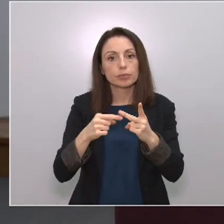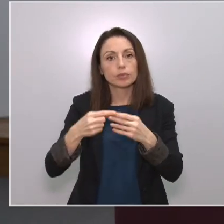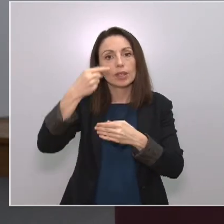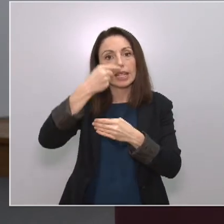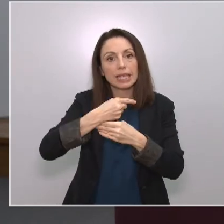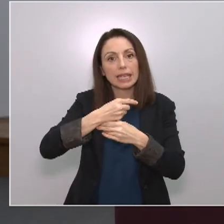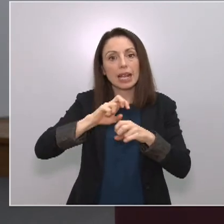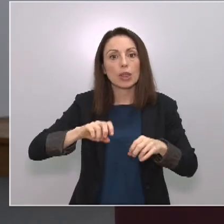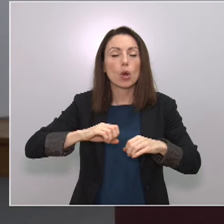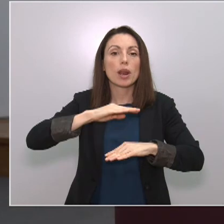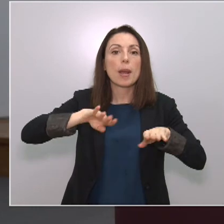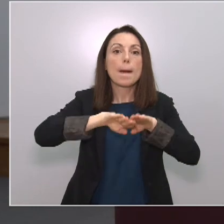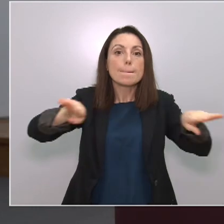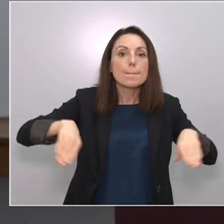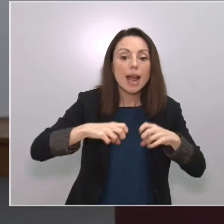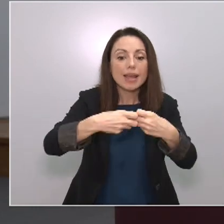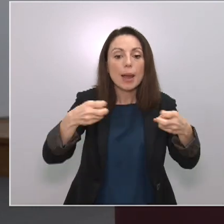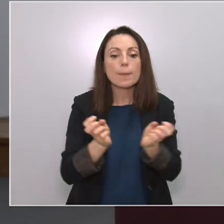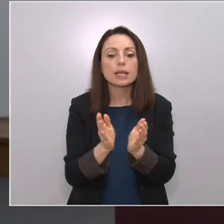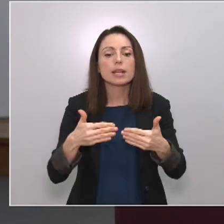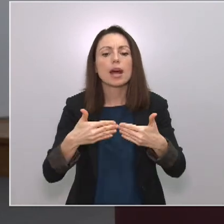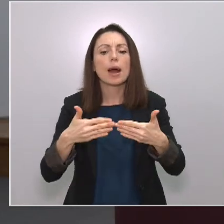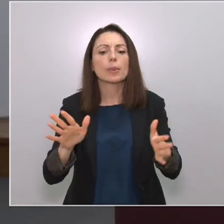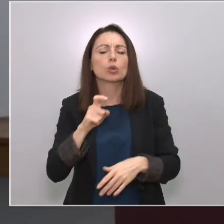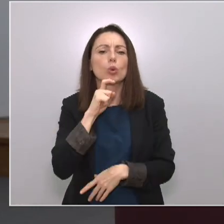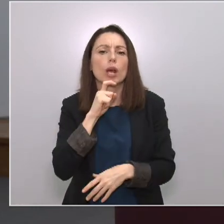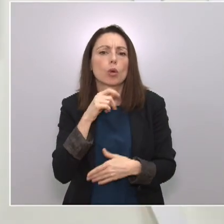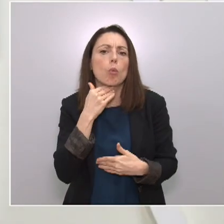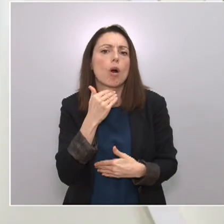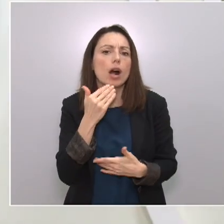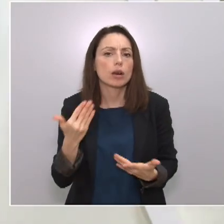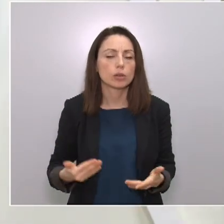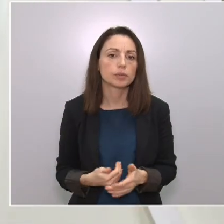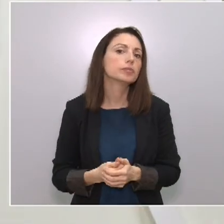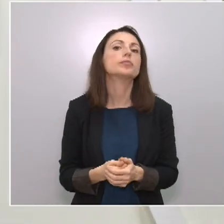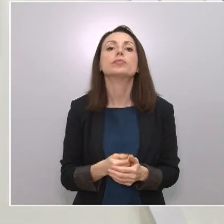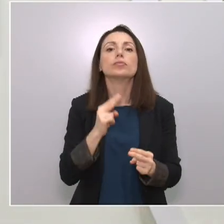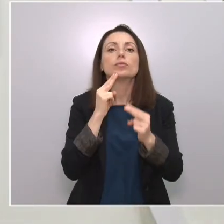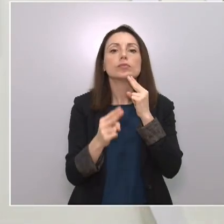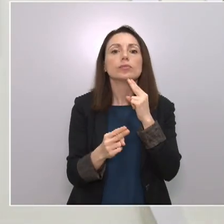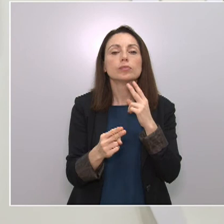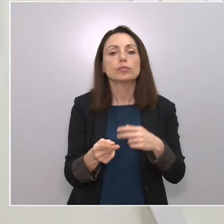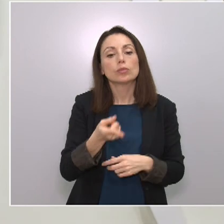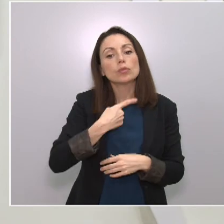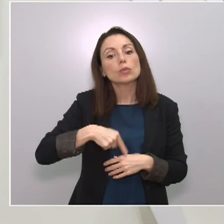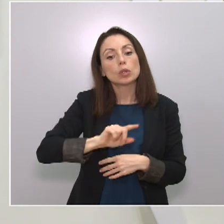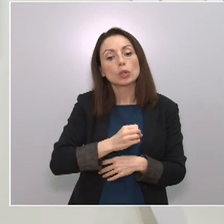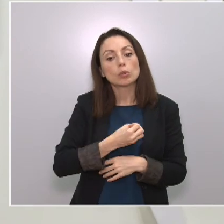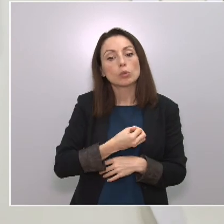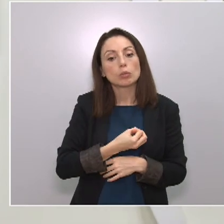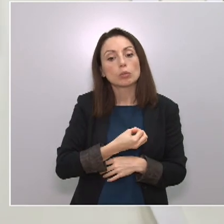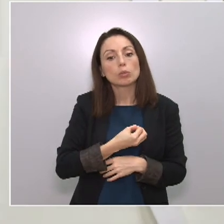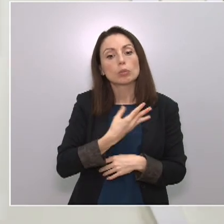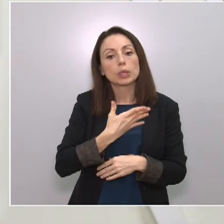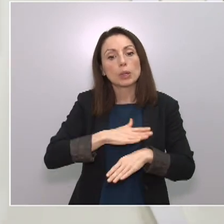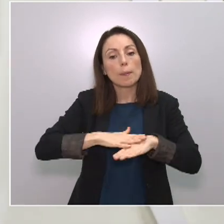de playas y piscinas? Muy bien. La voluntad del Ministerio